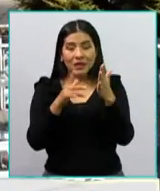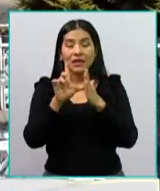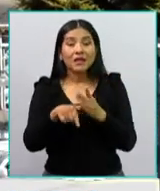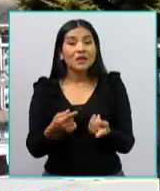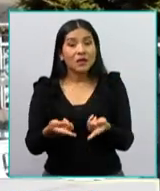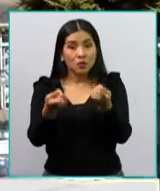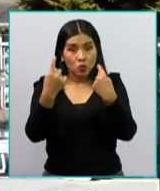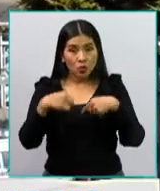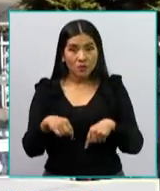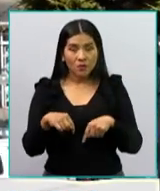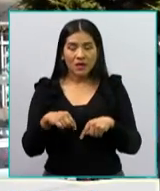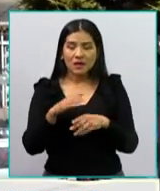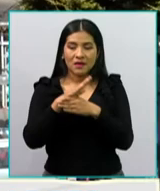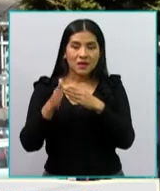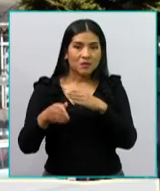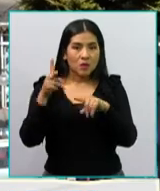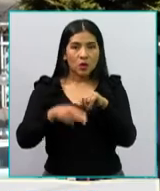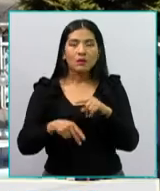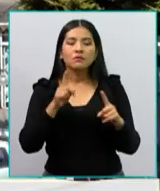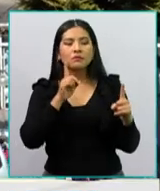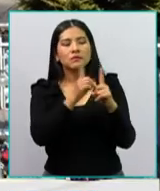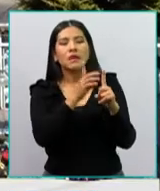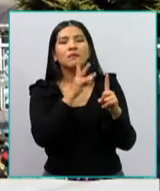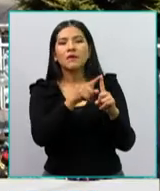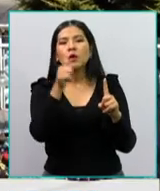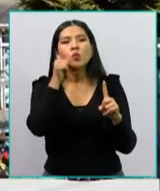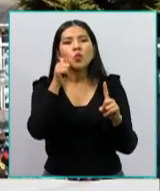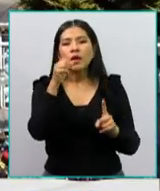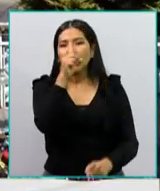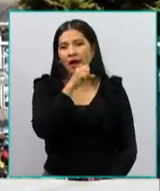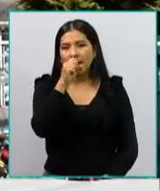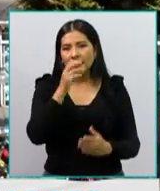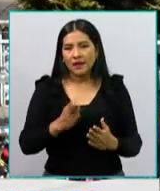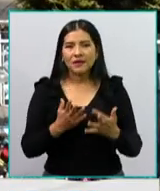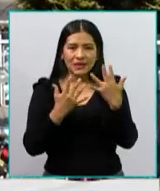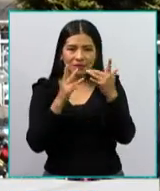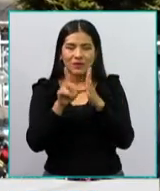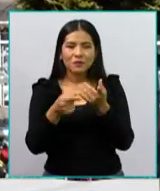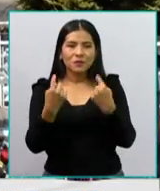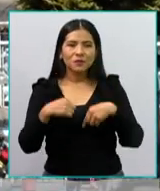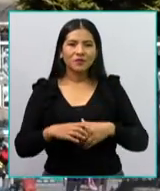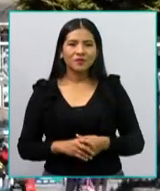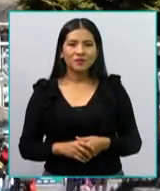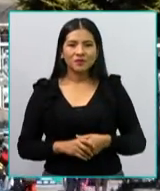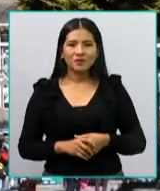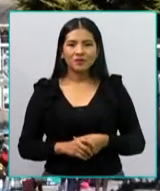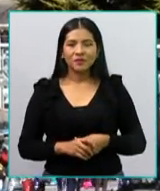volver del corte vamos a tener una entrevista con una cantante. Quédense con nosotros y ya volvemos.